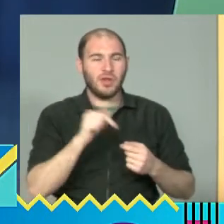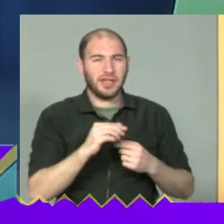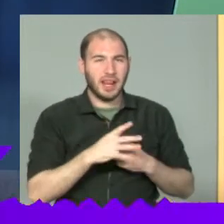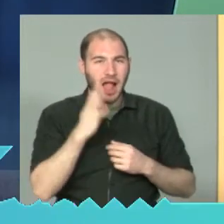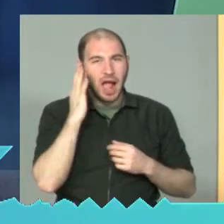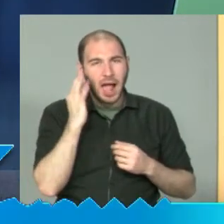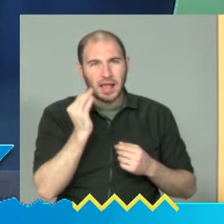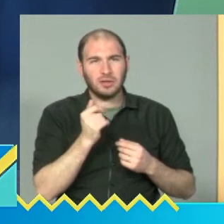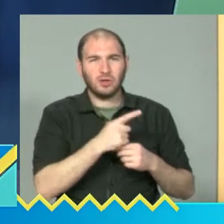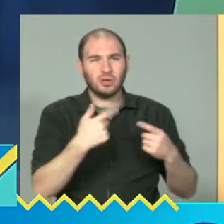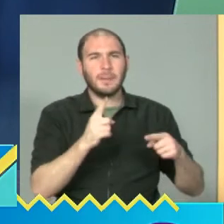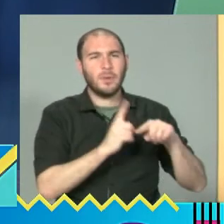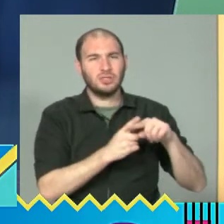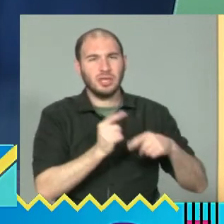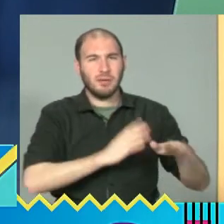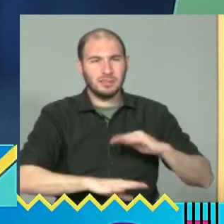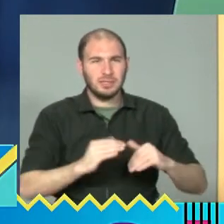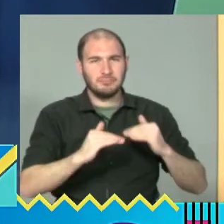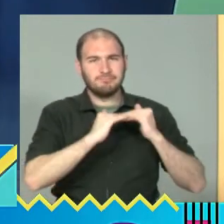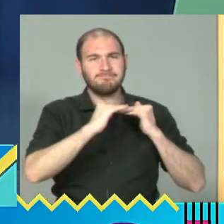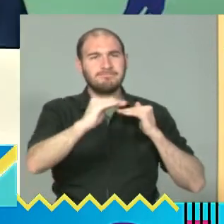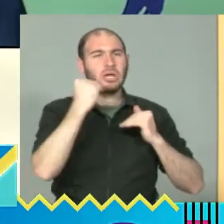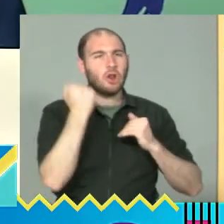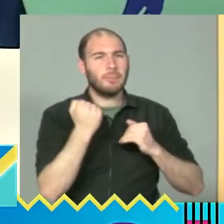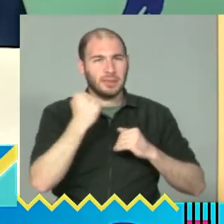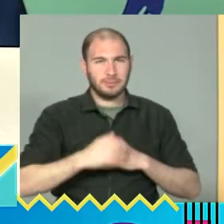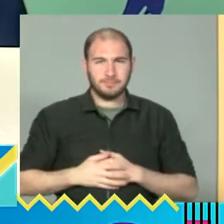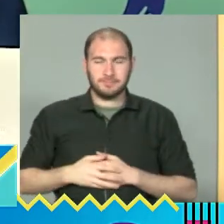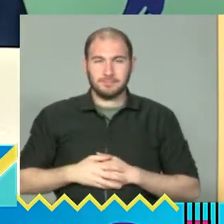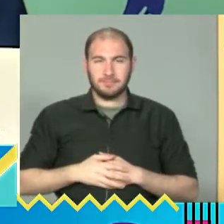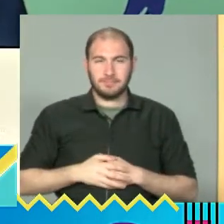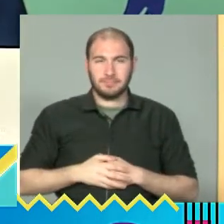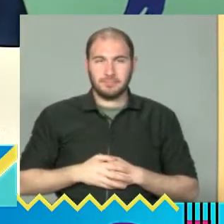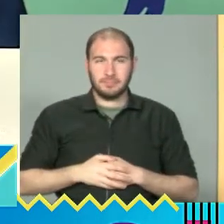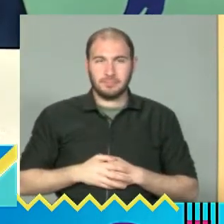forma realizar una acción positiva o estabilizar un poco la economía.